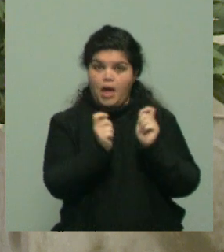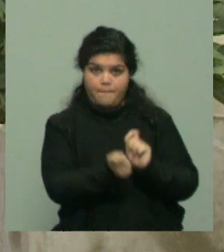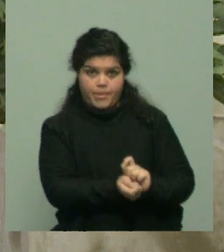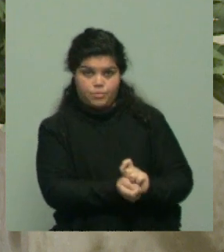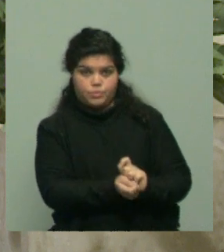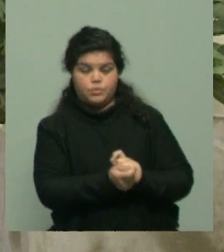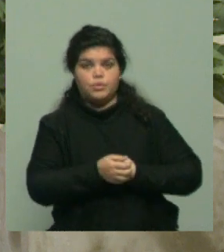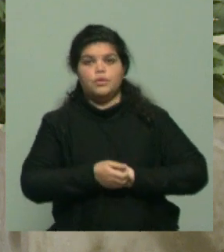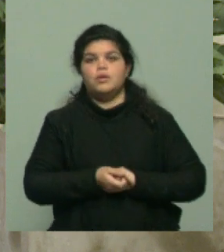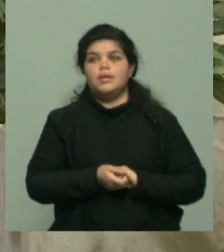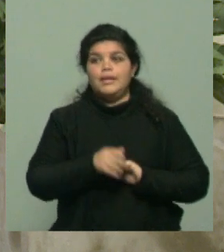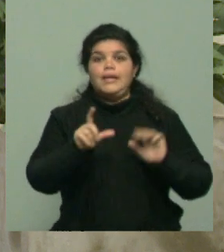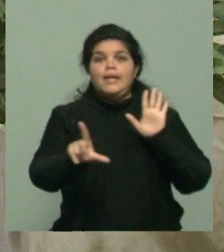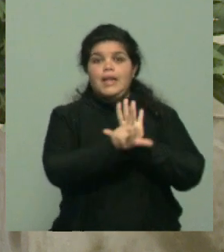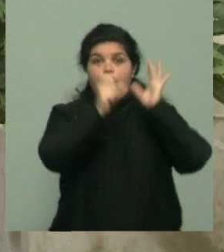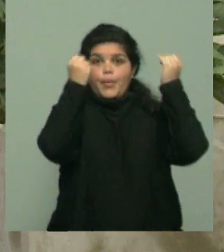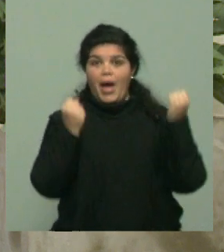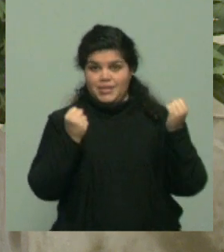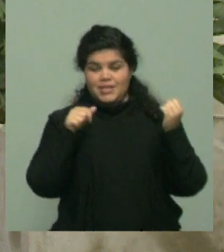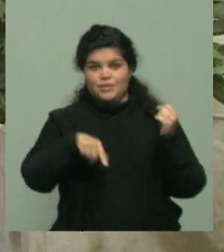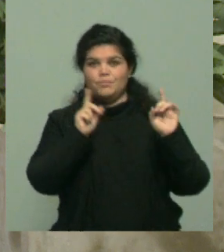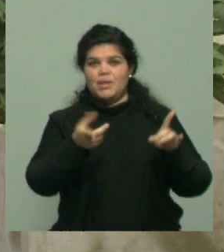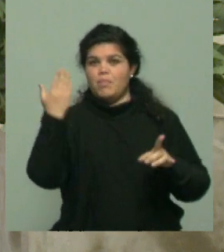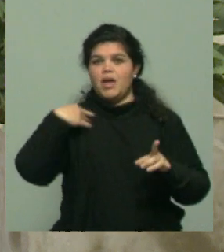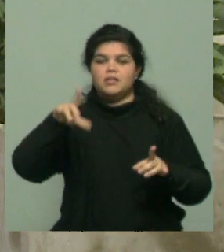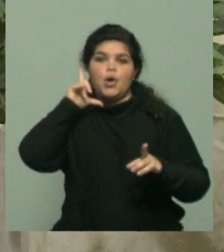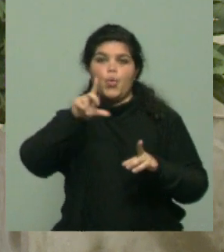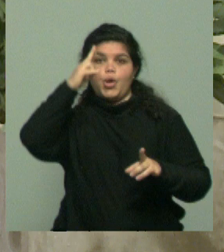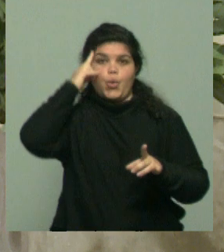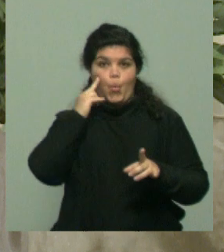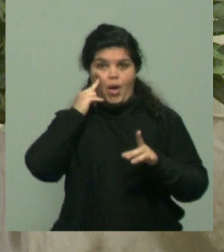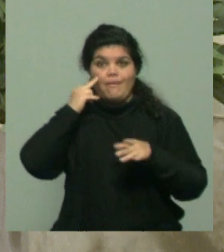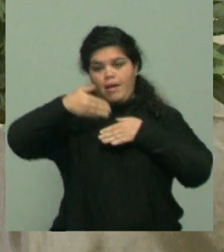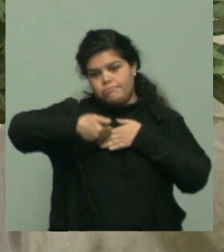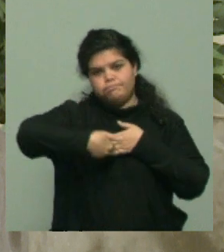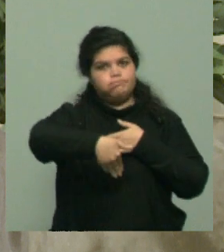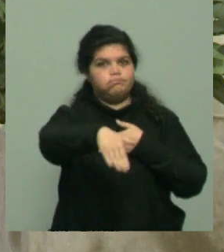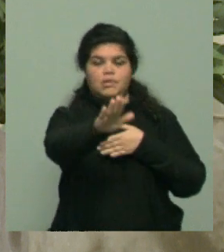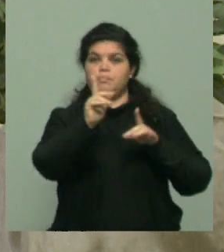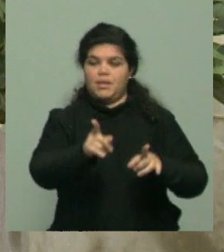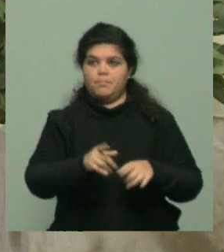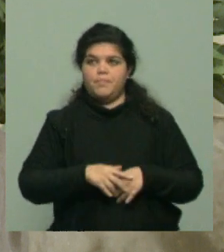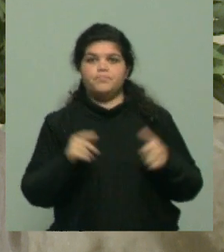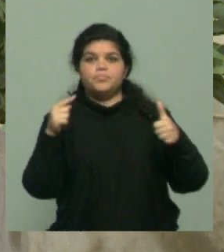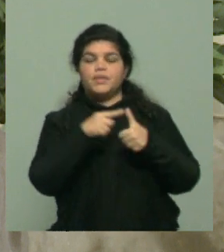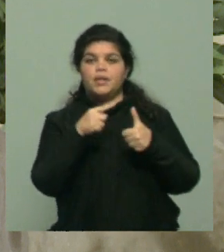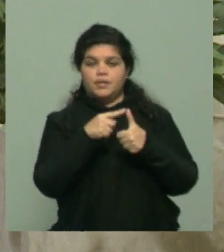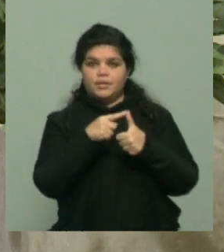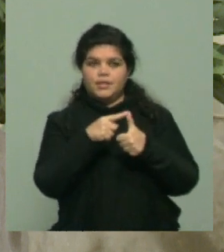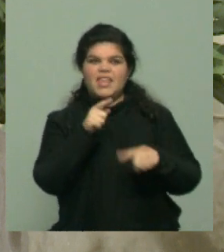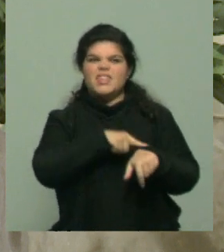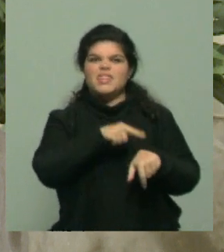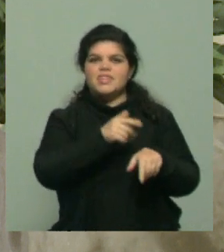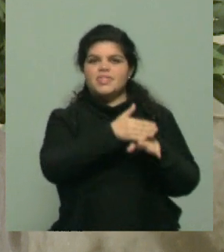vienen con la ley de bases que está vigente desde el 9 de julio y sintéticamente son la ampliación del periodo de